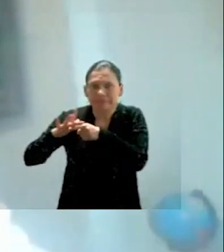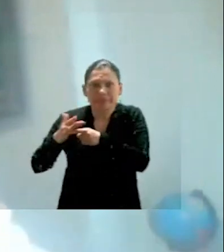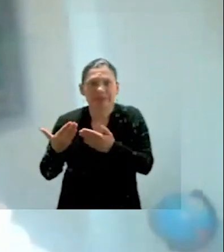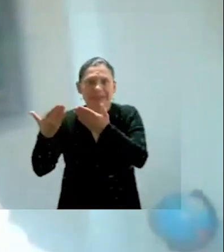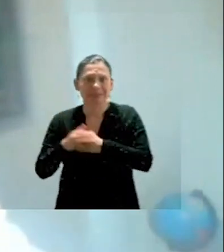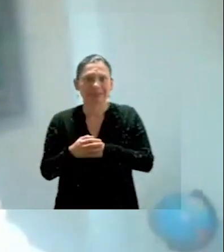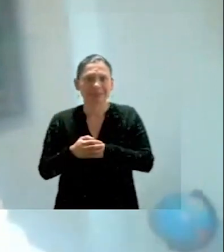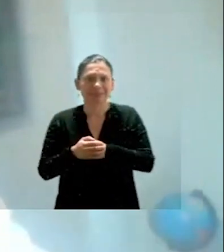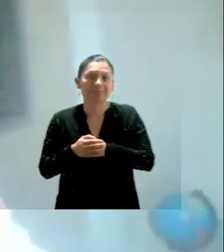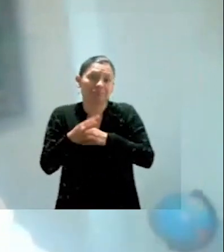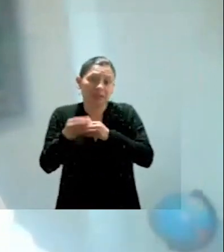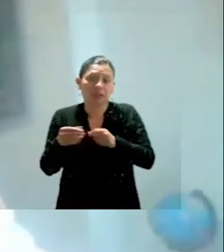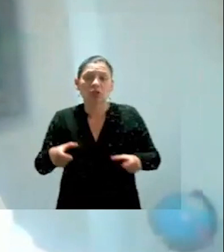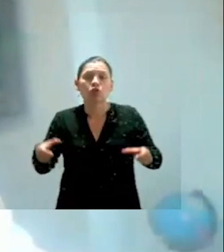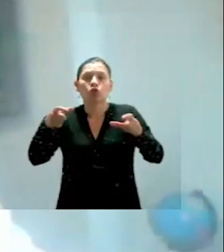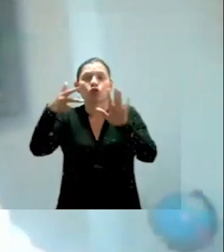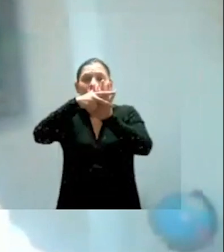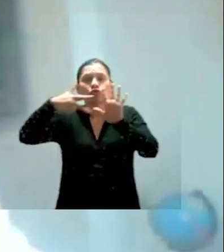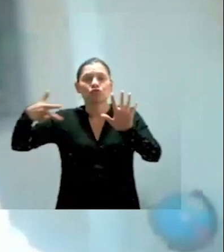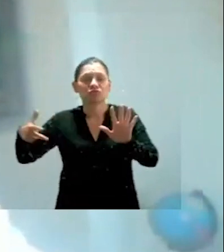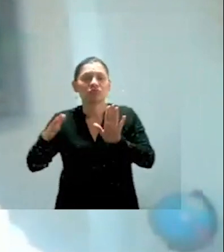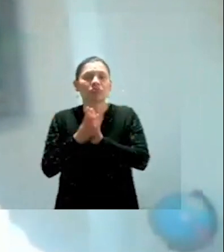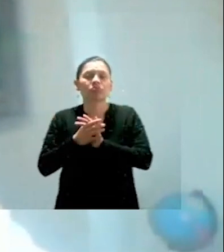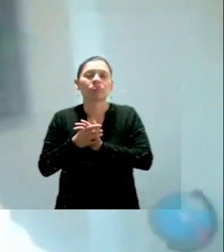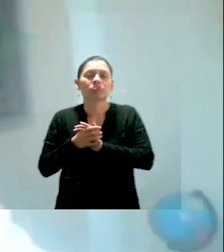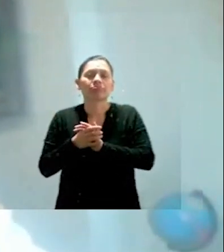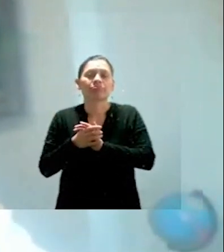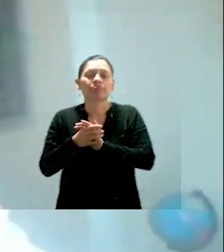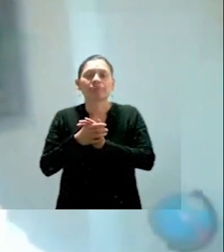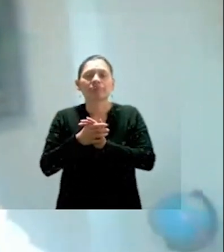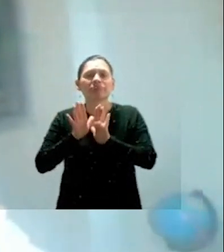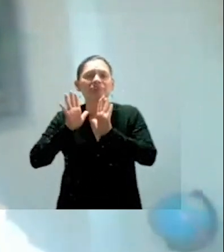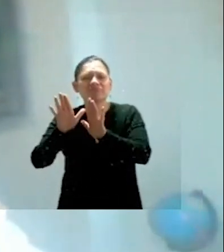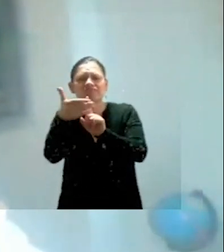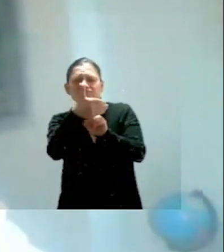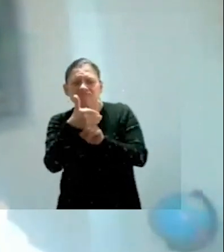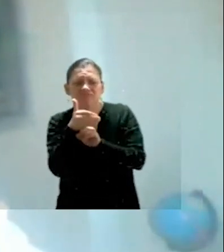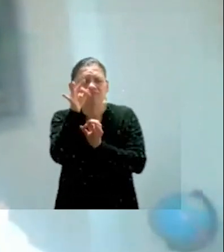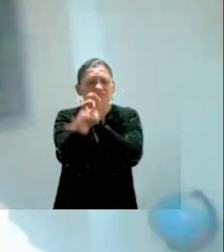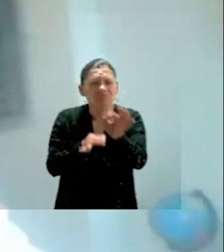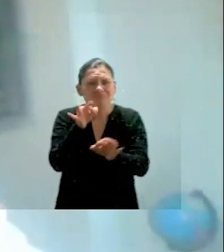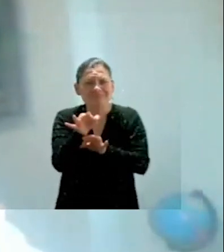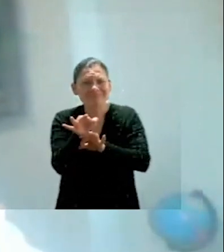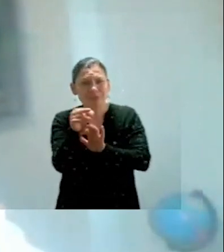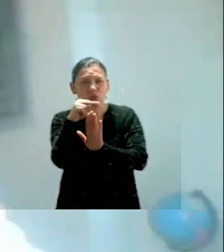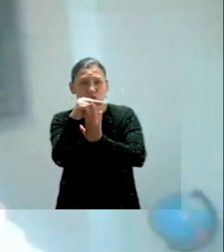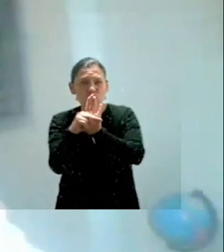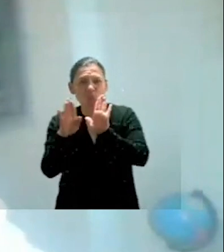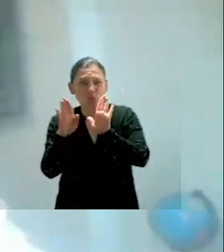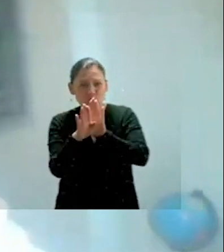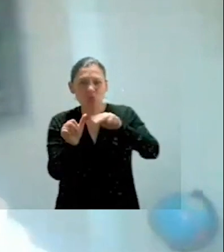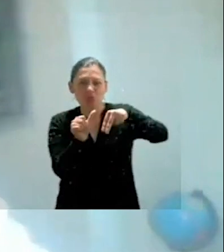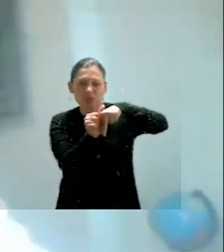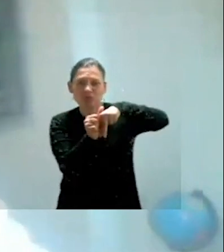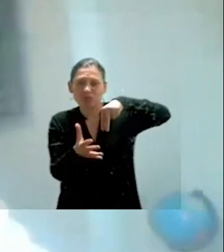quien más ha ayudado a que sea realmente un instrumento para el